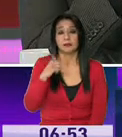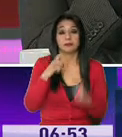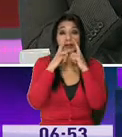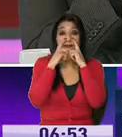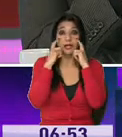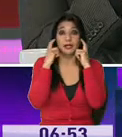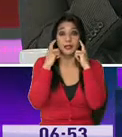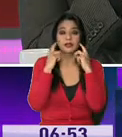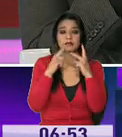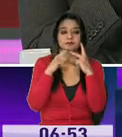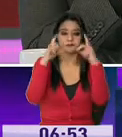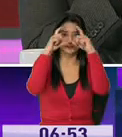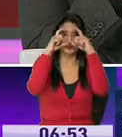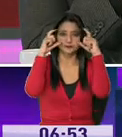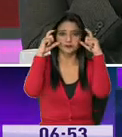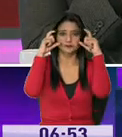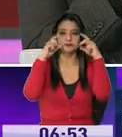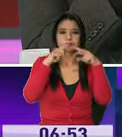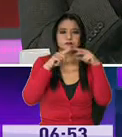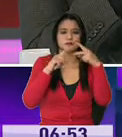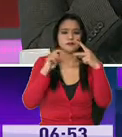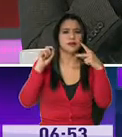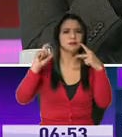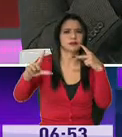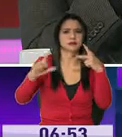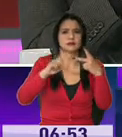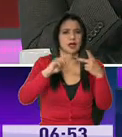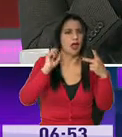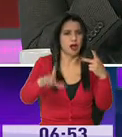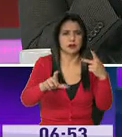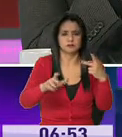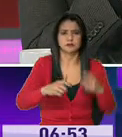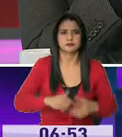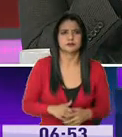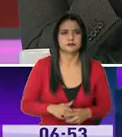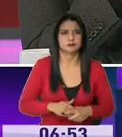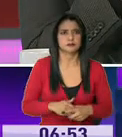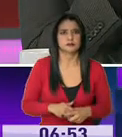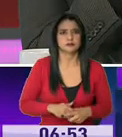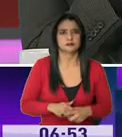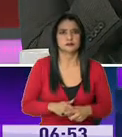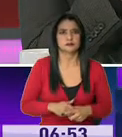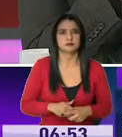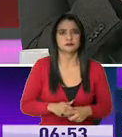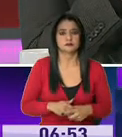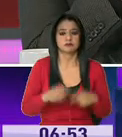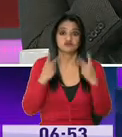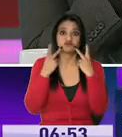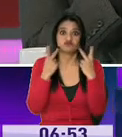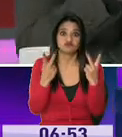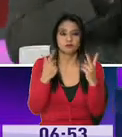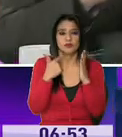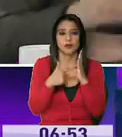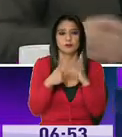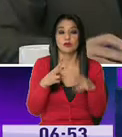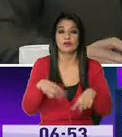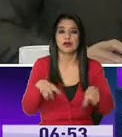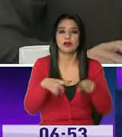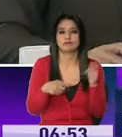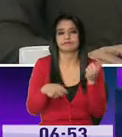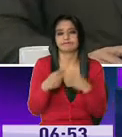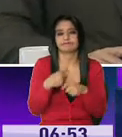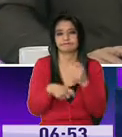este mascarita. ¿Cuánta plata sería lo que encontraron ustedes? La diferencia del dinero. No nos olvidemos nosotros que aquí, por la